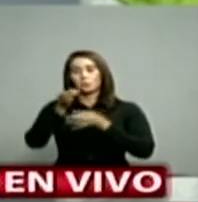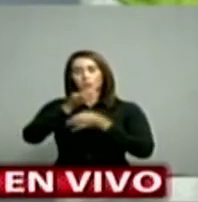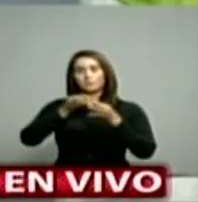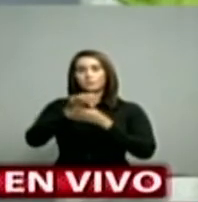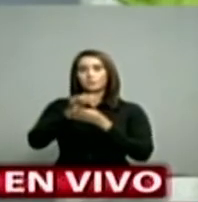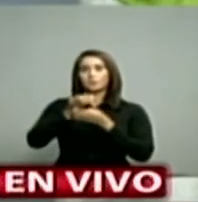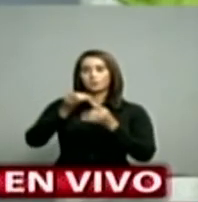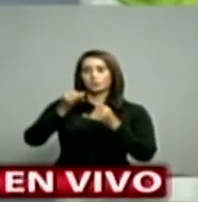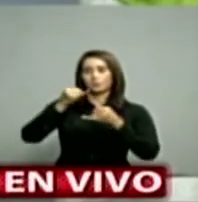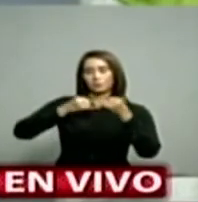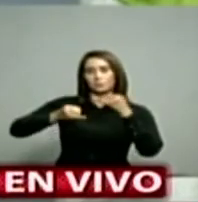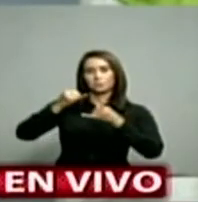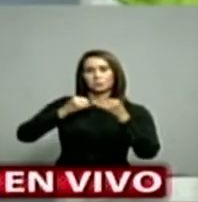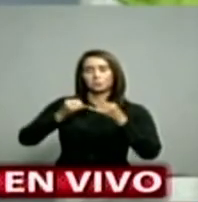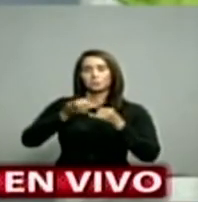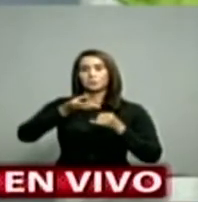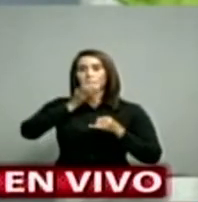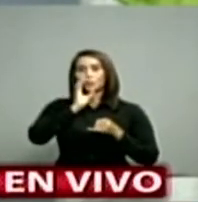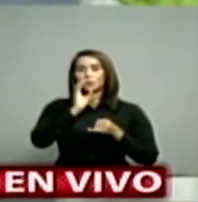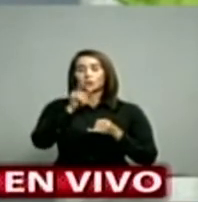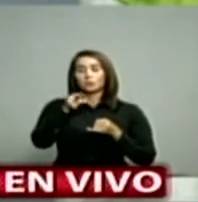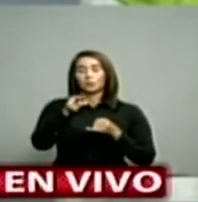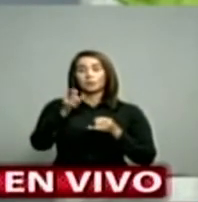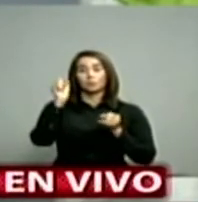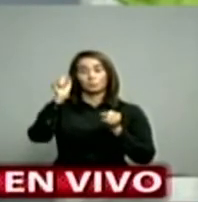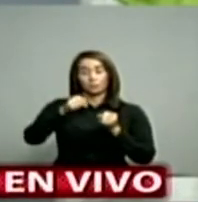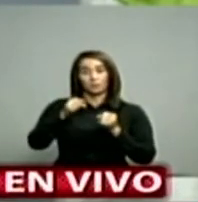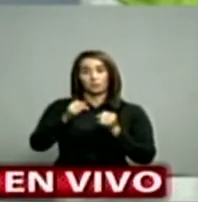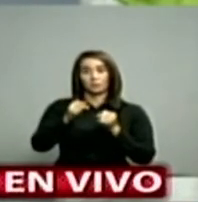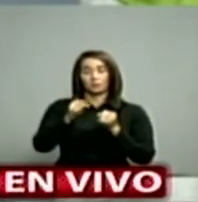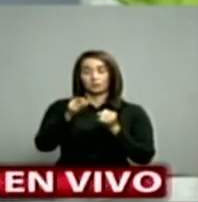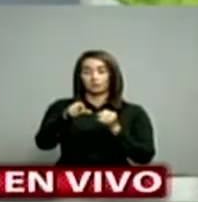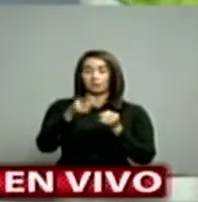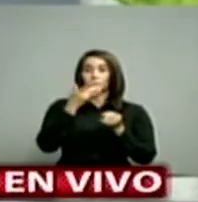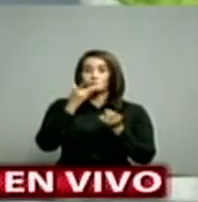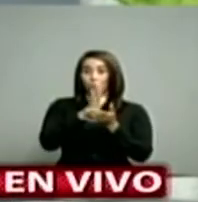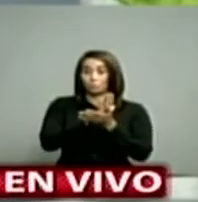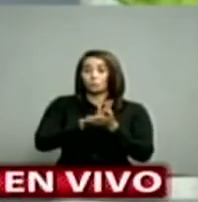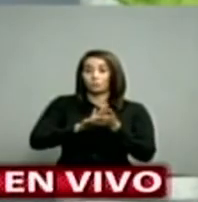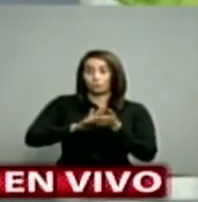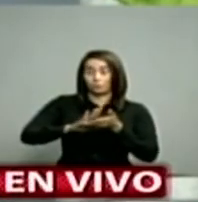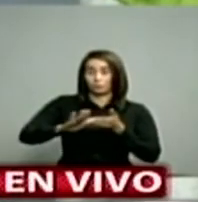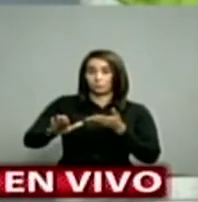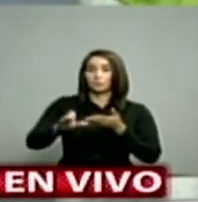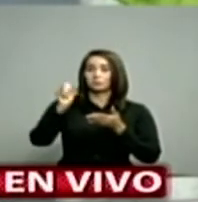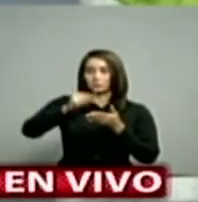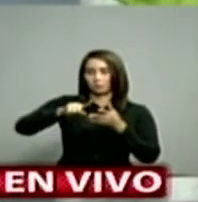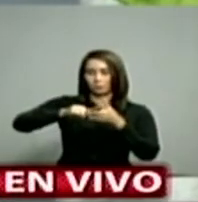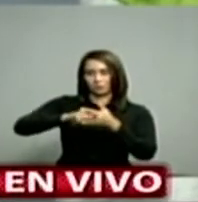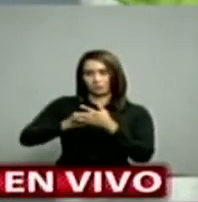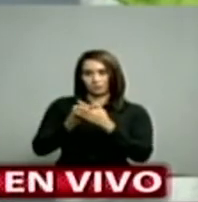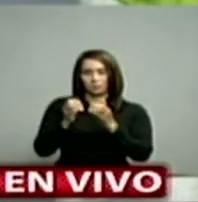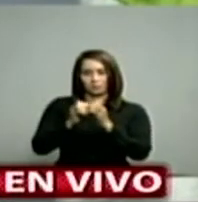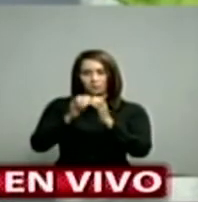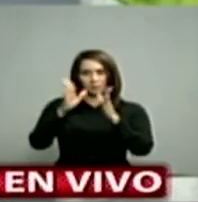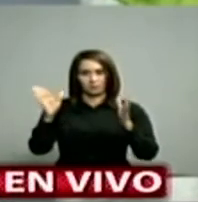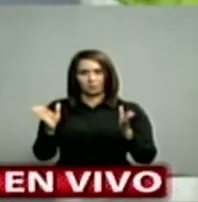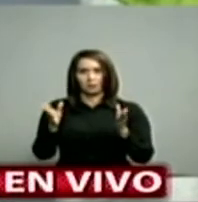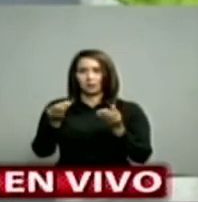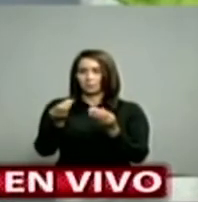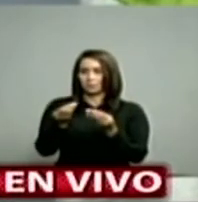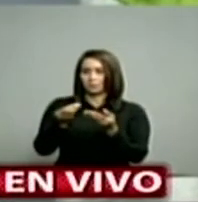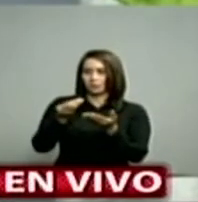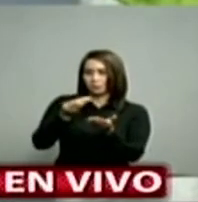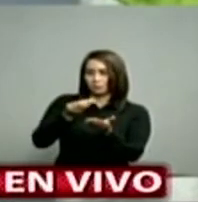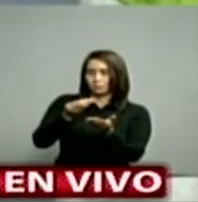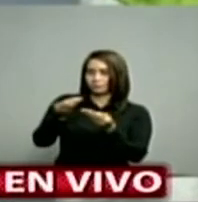tienen un un sistema de regulación al cual deberán acogerse todas las clínicas y hospitales que